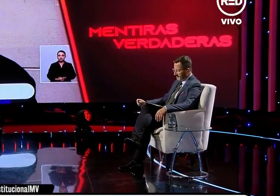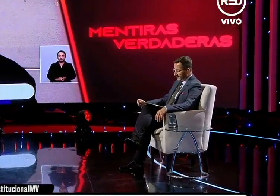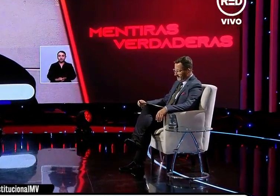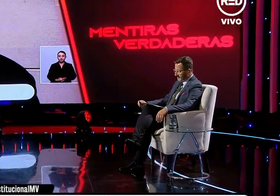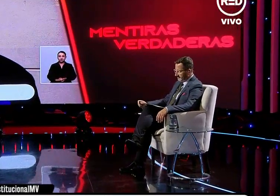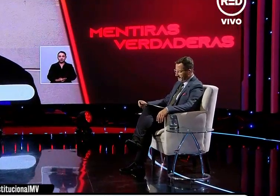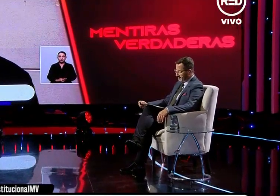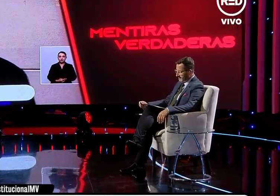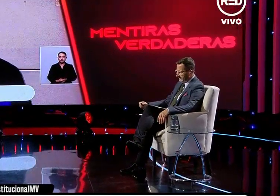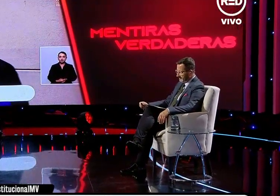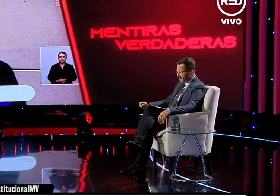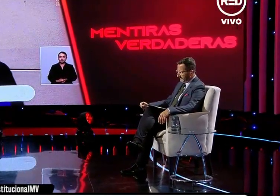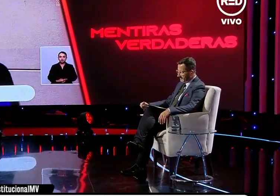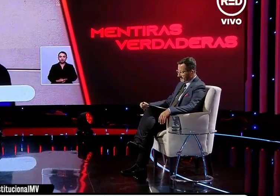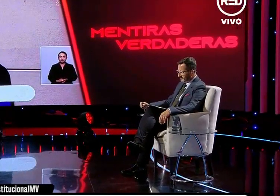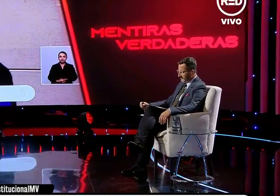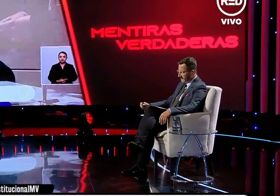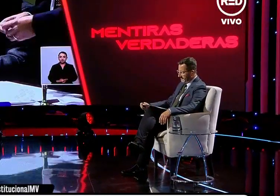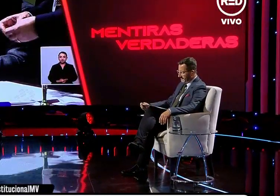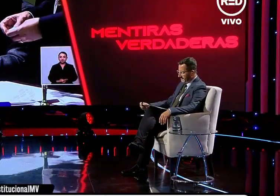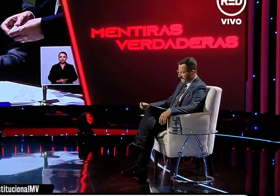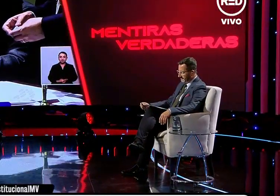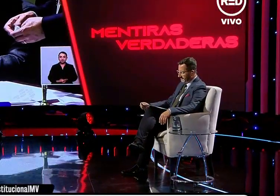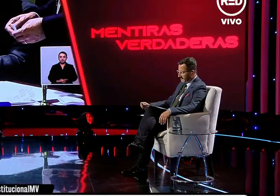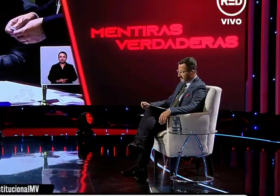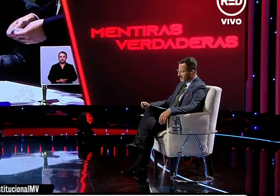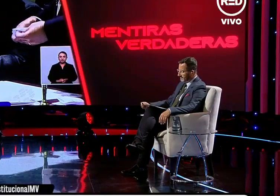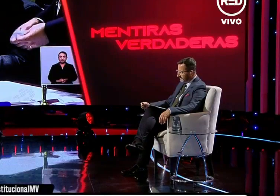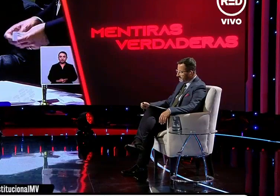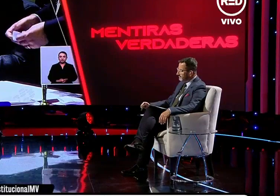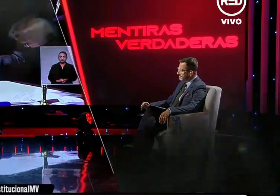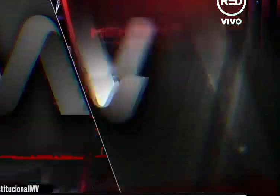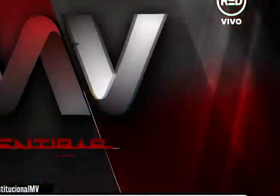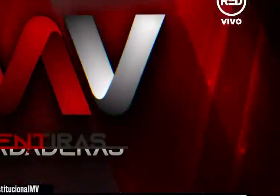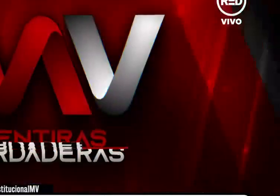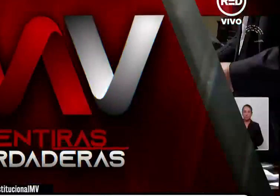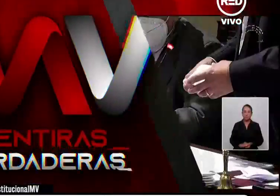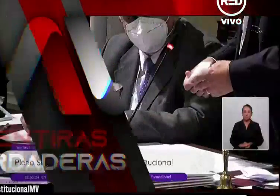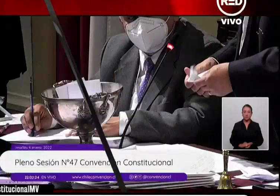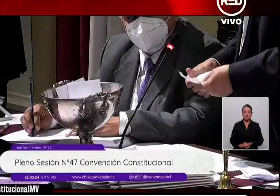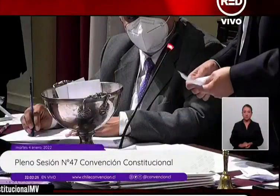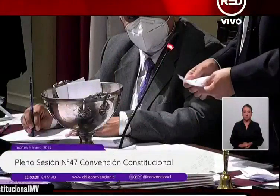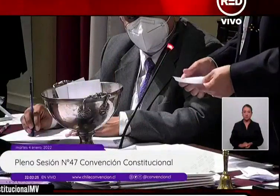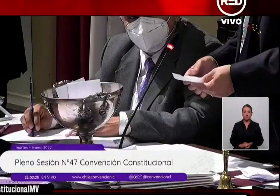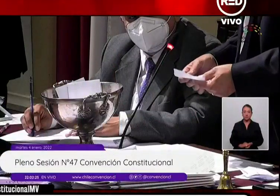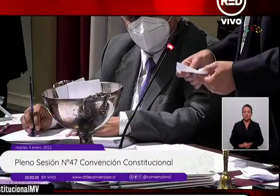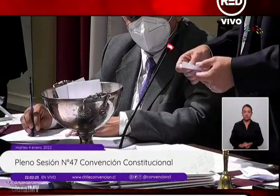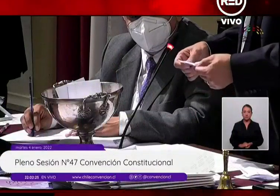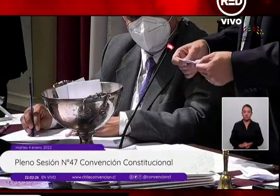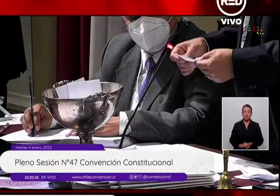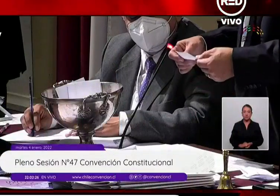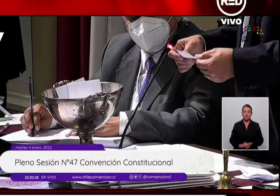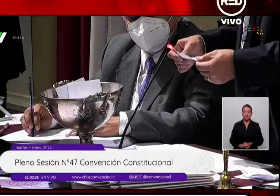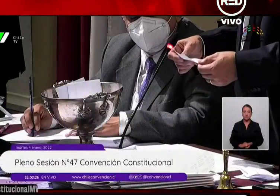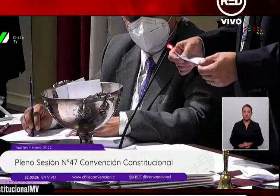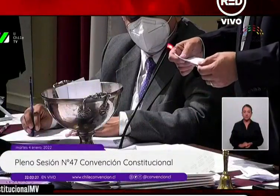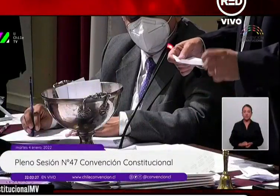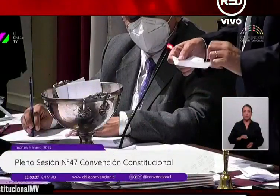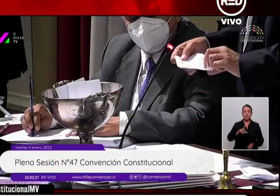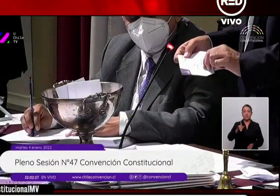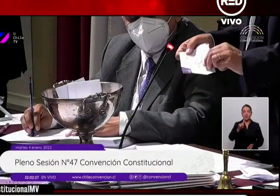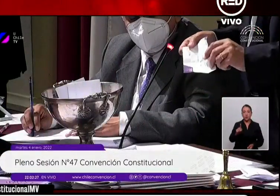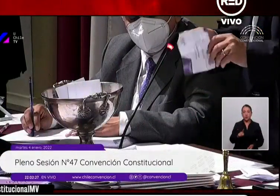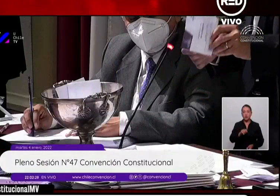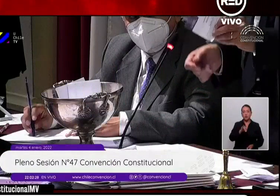estuviste anoche acá, fue la segunda votación que se resolvió, ¿no? En cambio acá llevamos 6 y probablemente en una de esas podamos tener